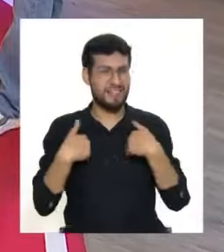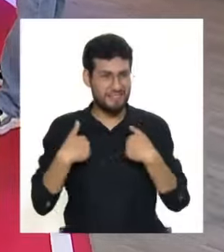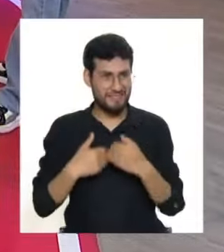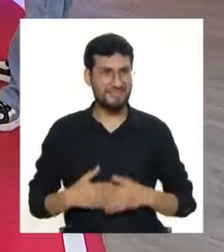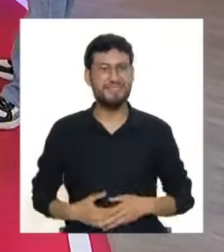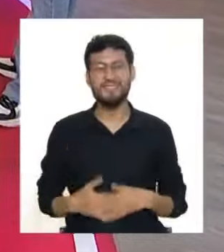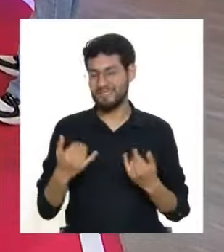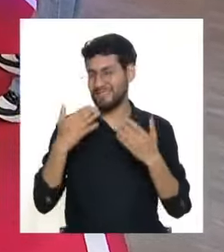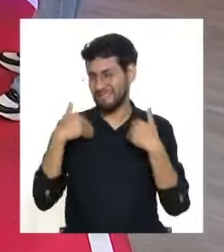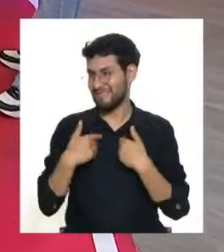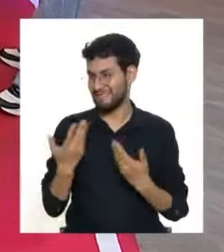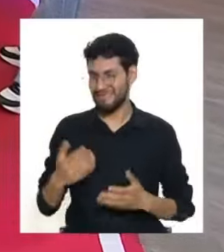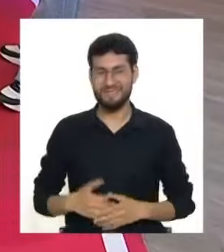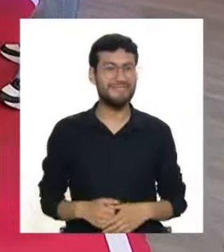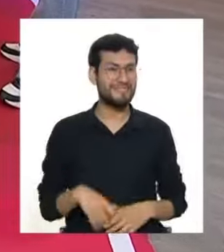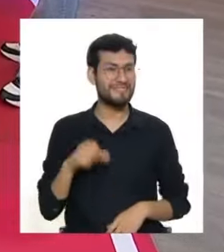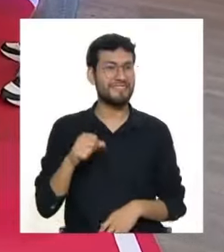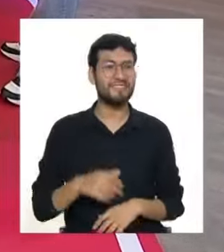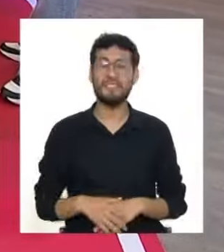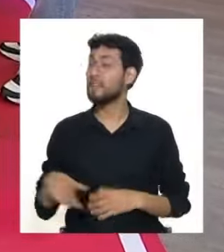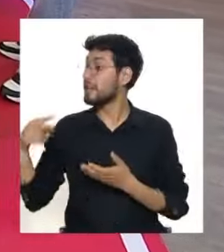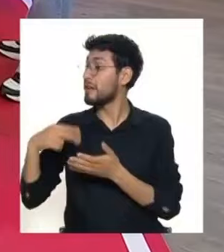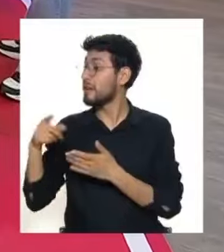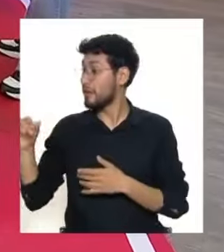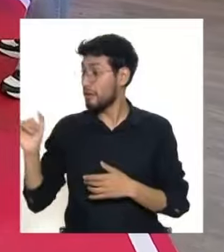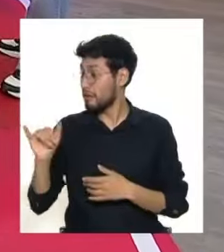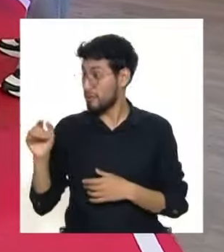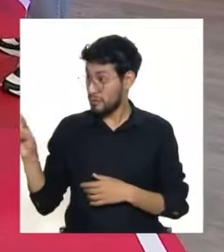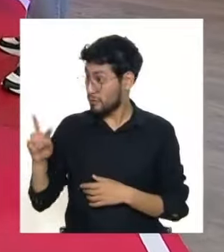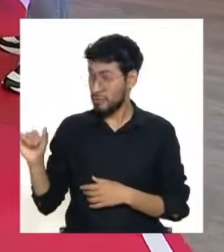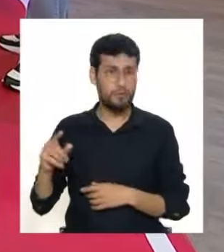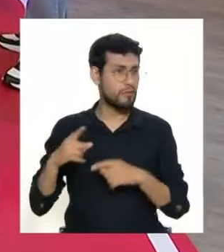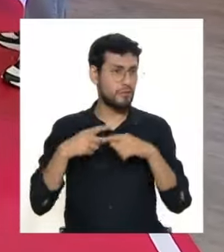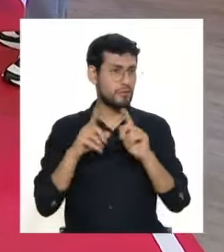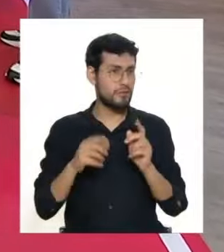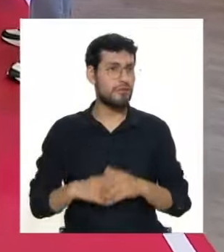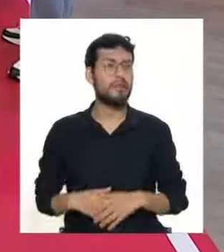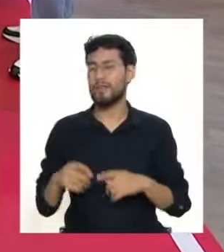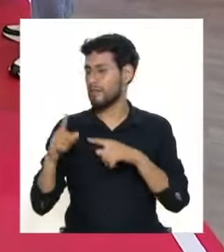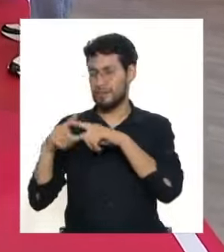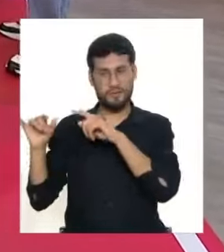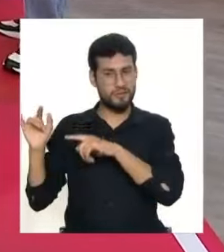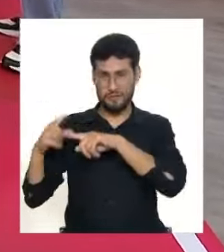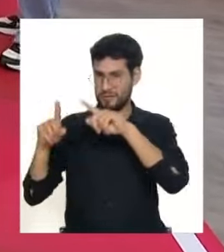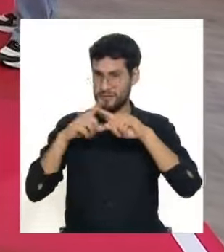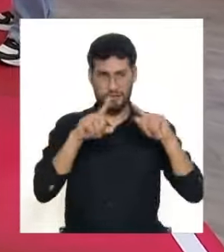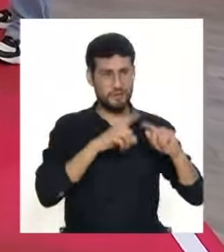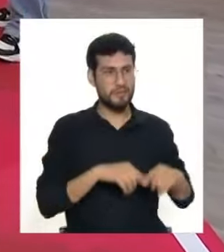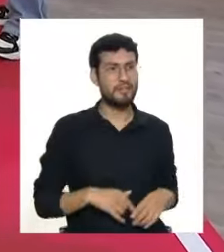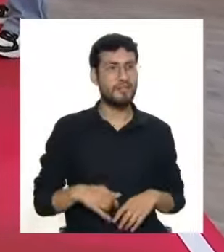la riqueza de nuestra fauna. La riqueza de nuestra fauna. ¿La danza de ustedes es igual a la de ellos? No. Ah, ya. Las 3 son completamente distintas. Ah,